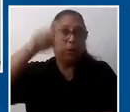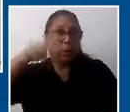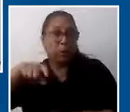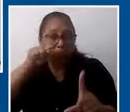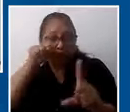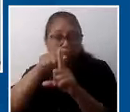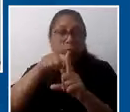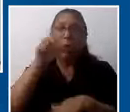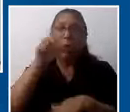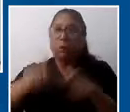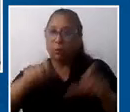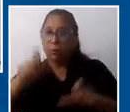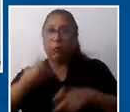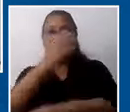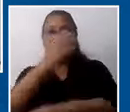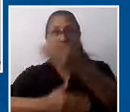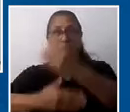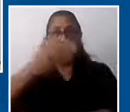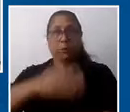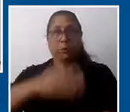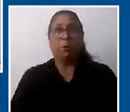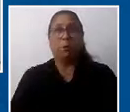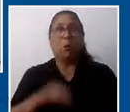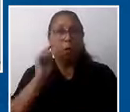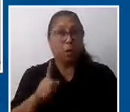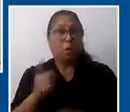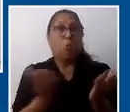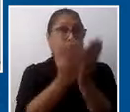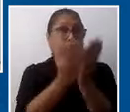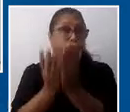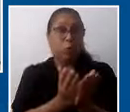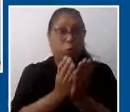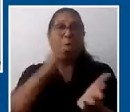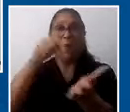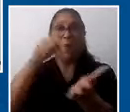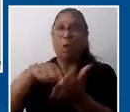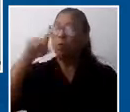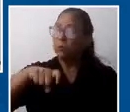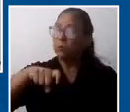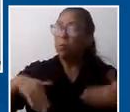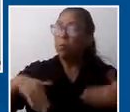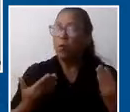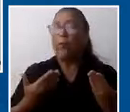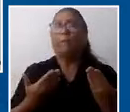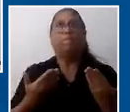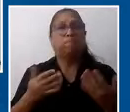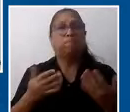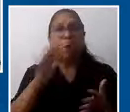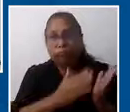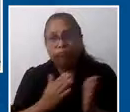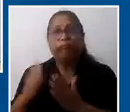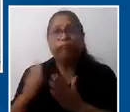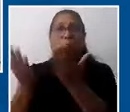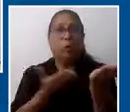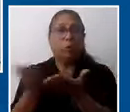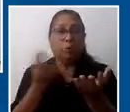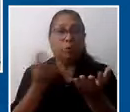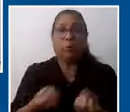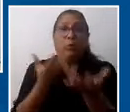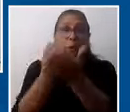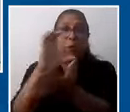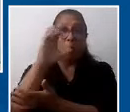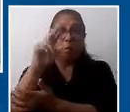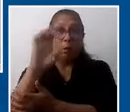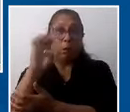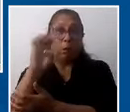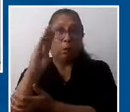con discapacidad. Las entidades educativas para ello pueden agenciarse de los servicios que brinda el CREBE, el